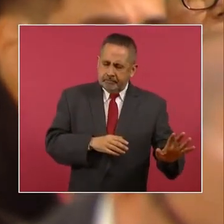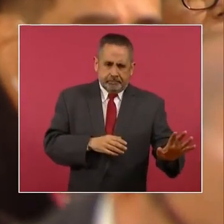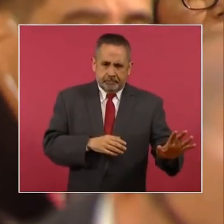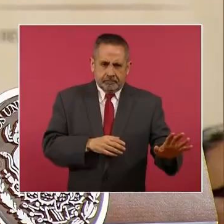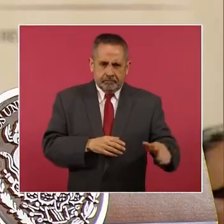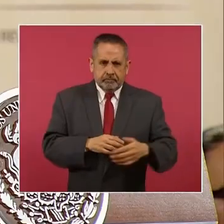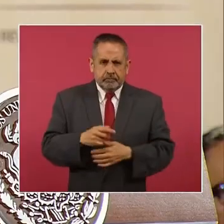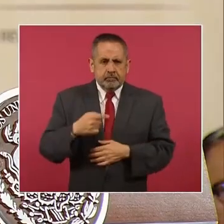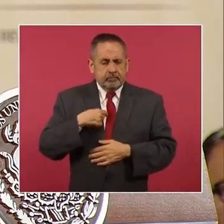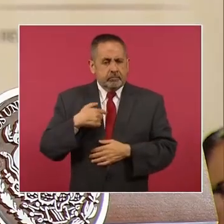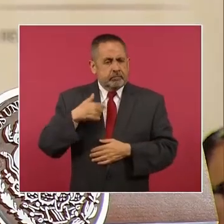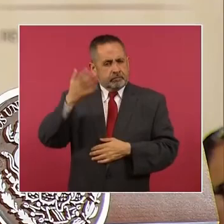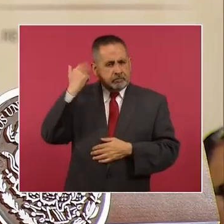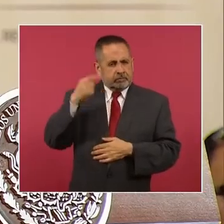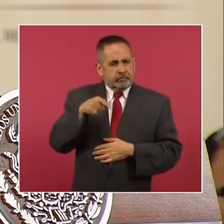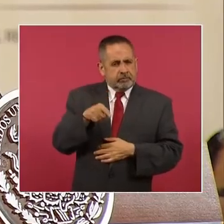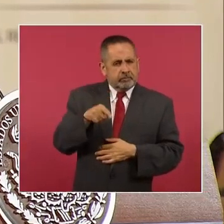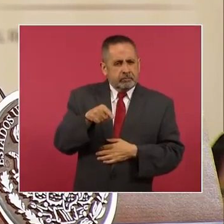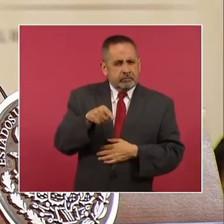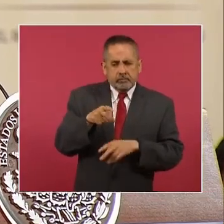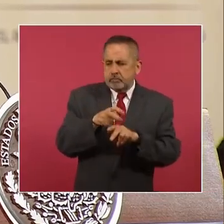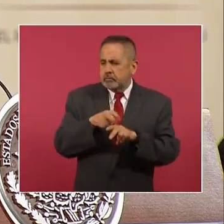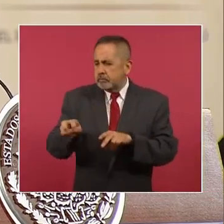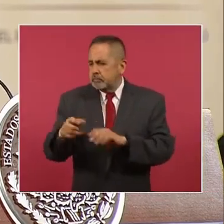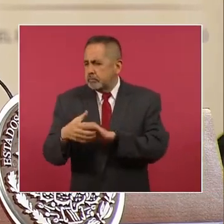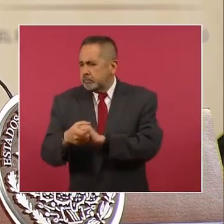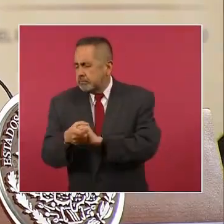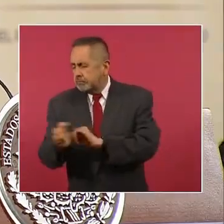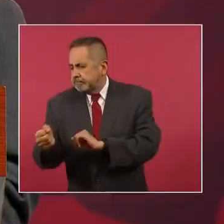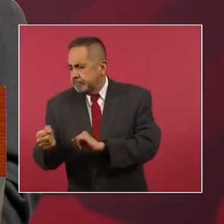Porque me bajé a saludarla